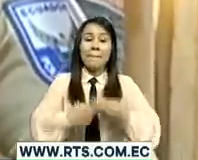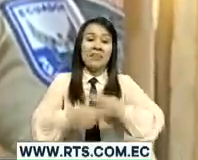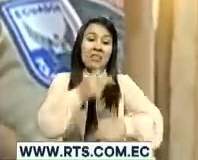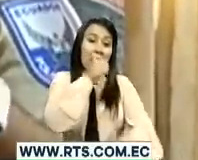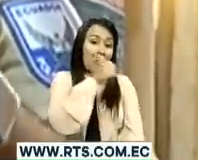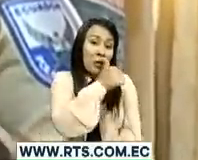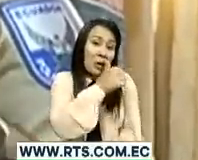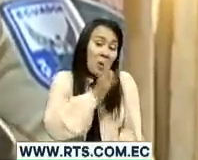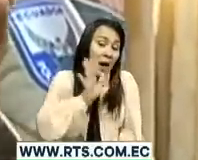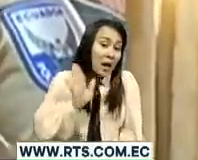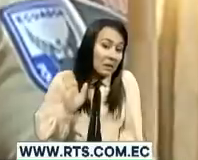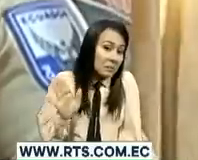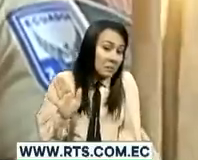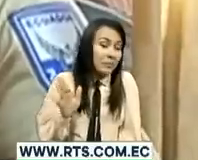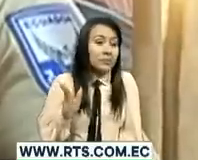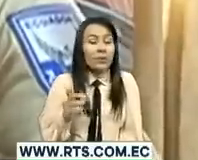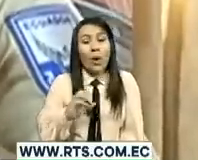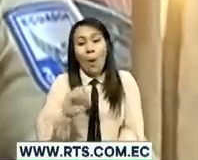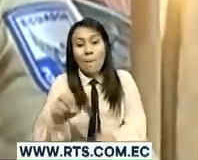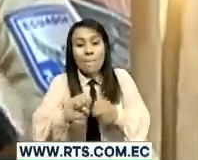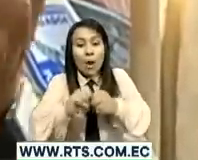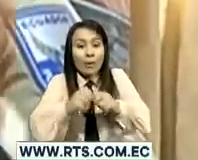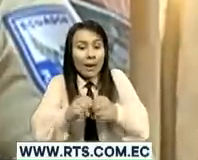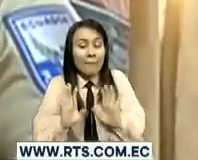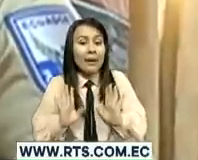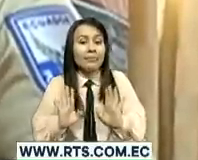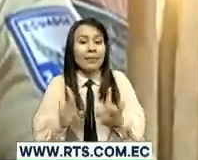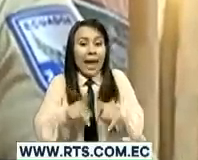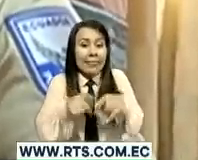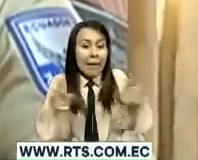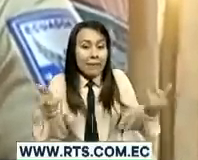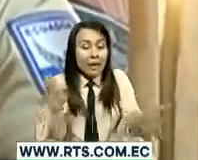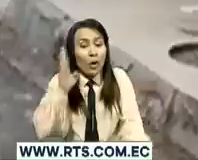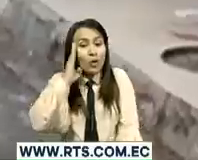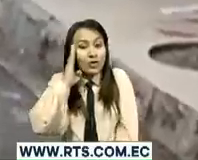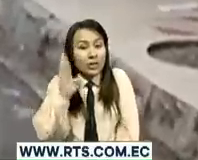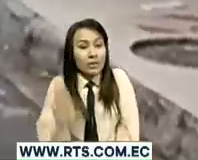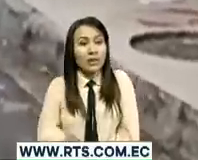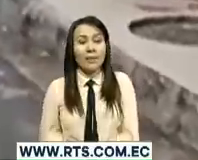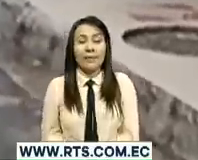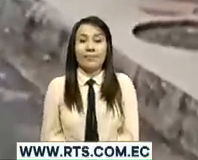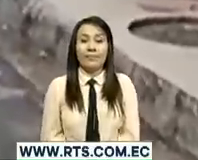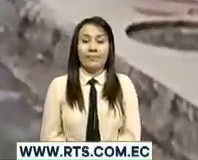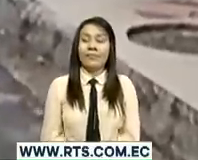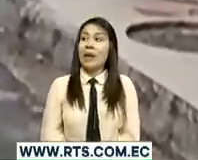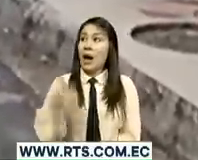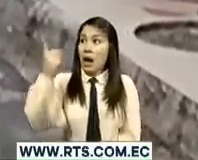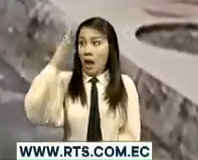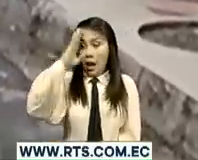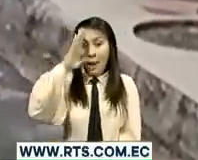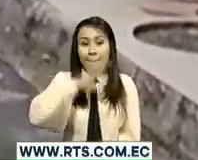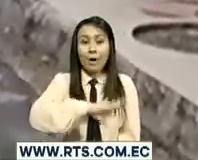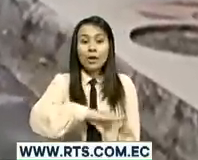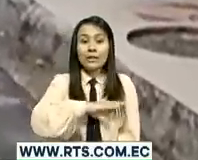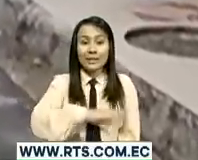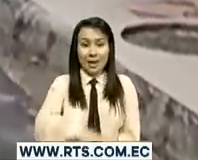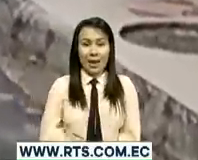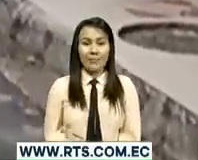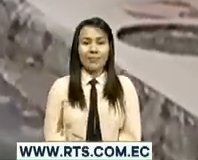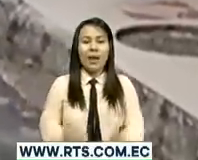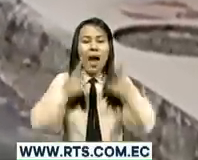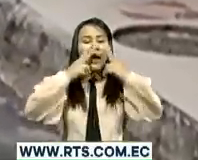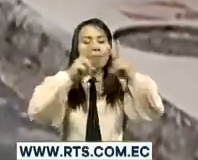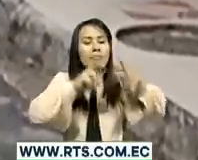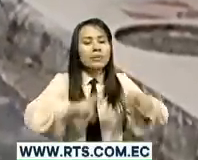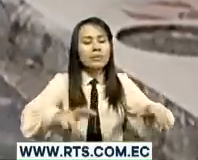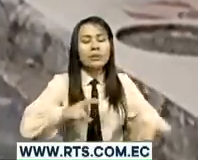de vendetta y ajuste de cuentas entre organizaciones delictivas. De su parte, la DINASET ya comenzó a recabar información del asesinato